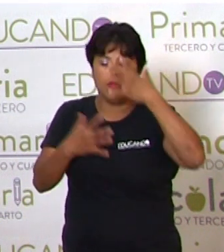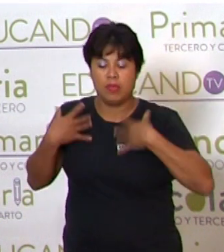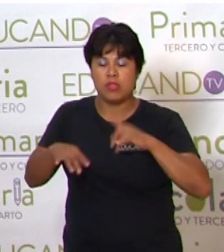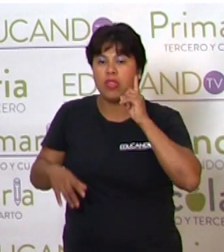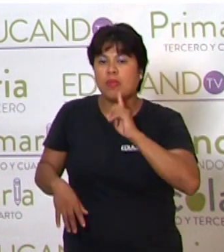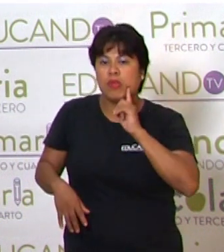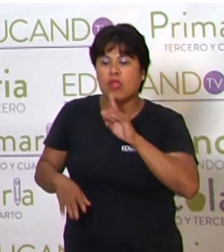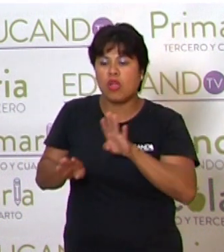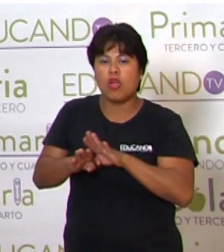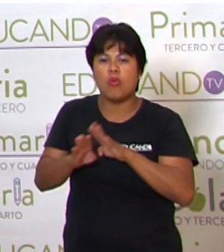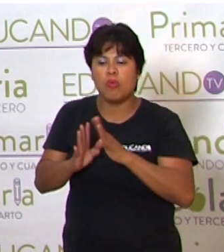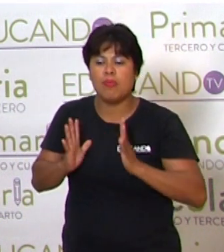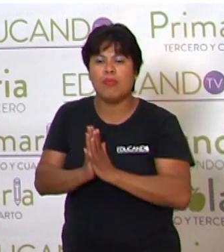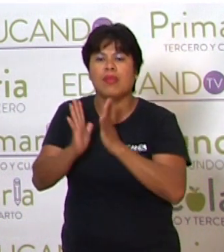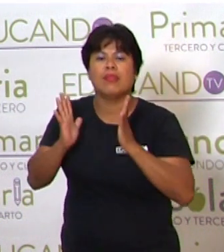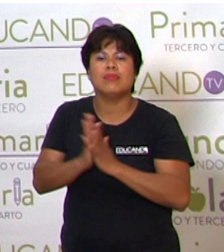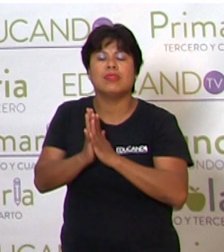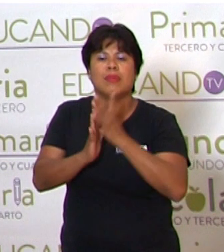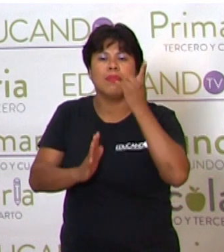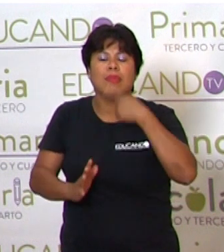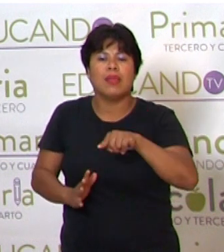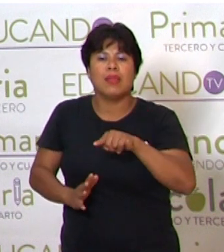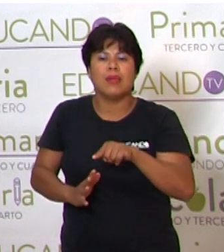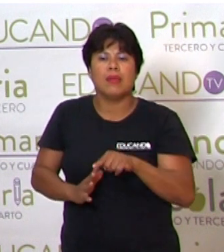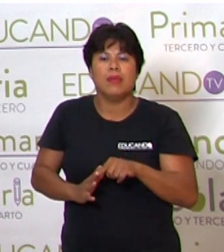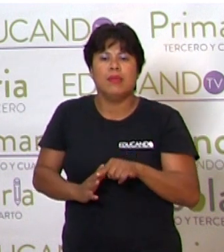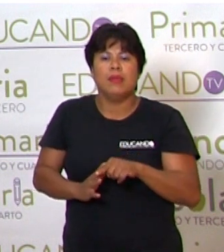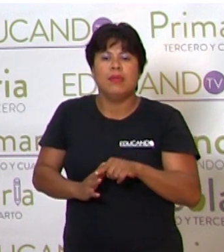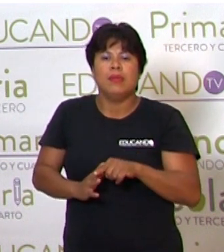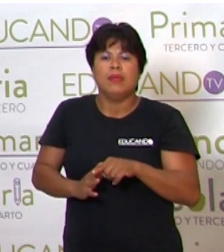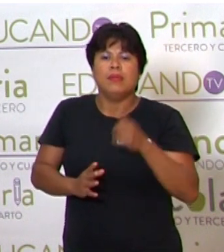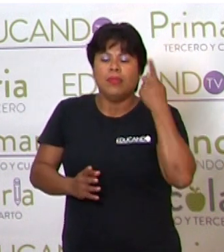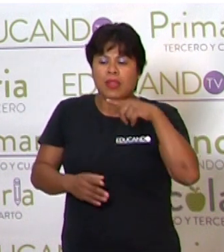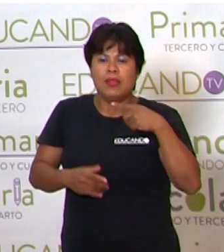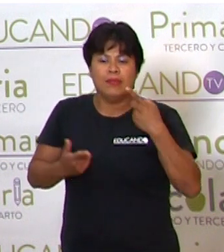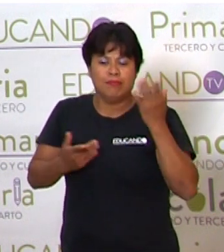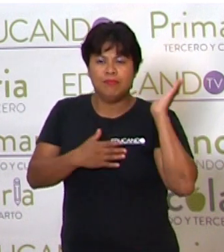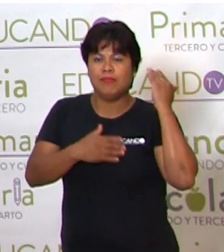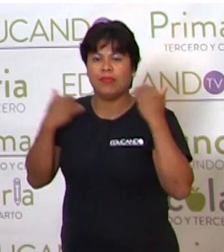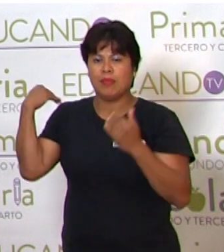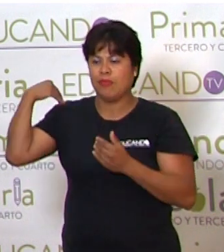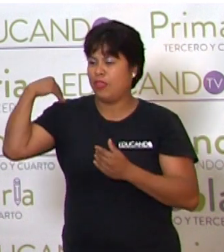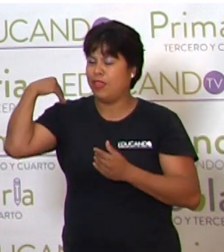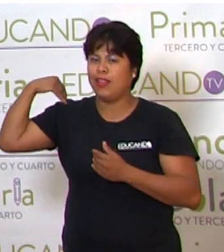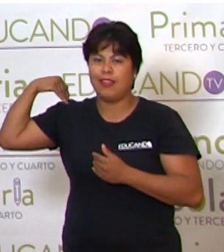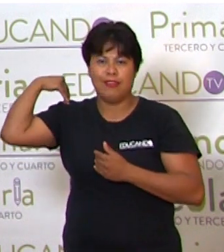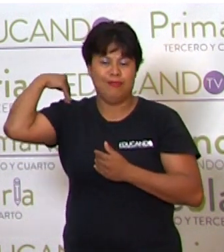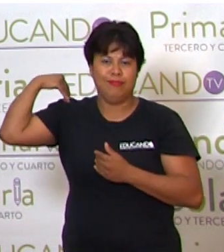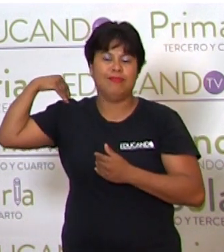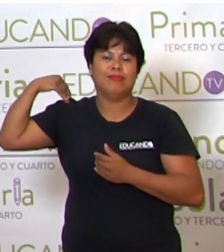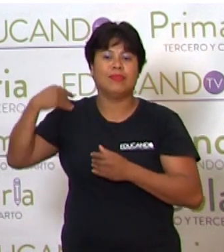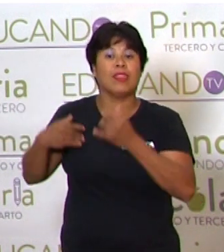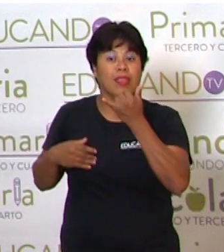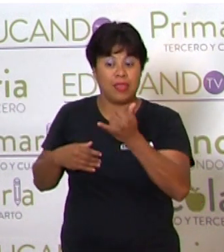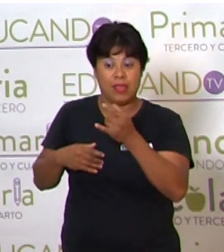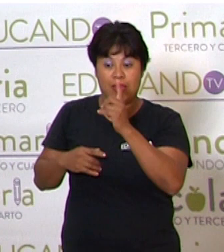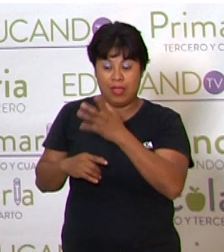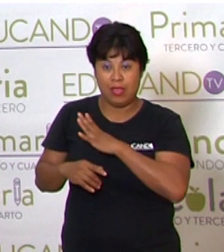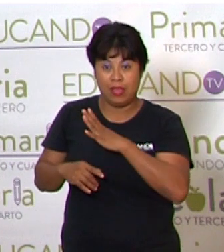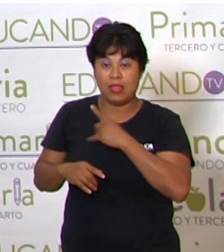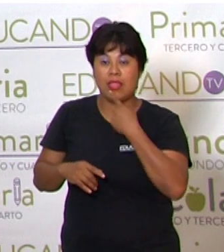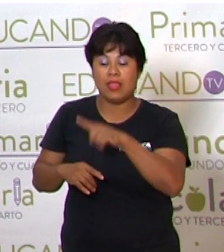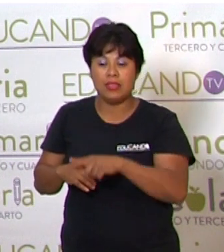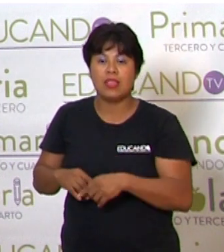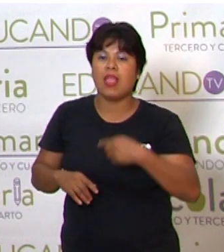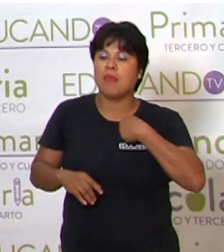como concursante para un certamen de belleza. Y en medio dice